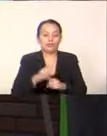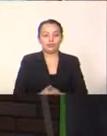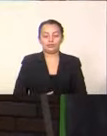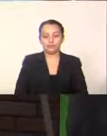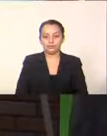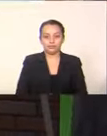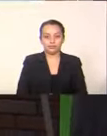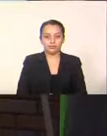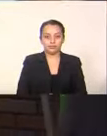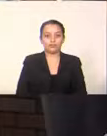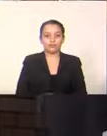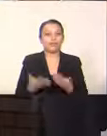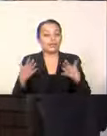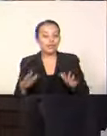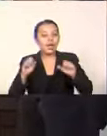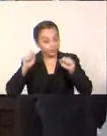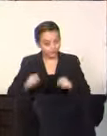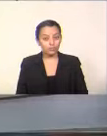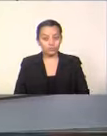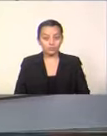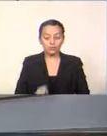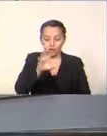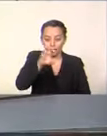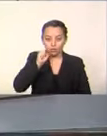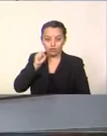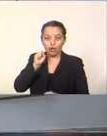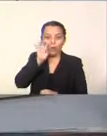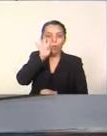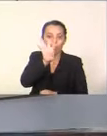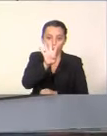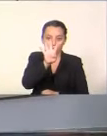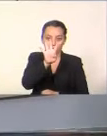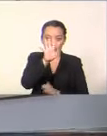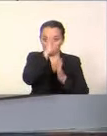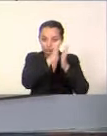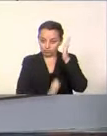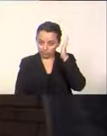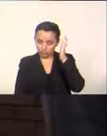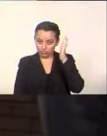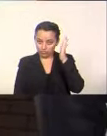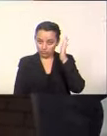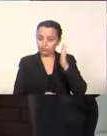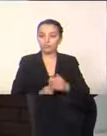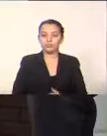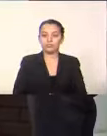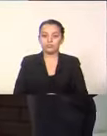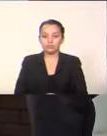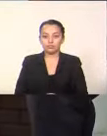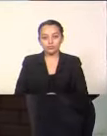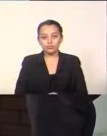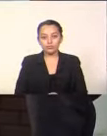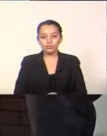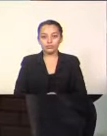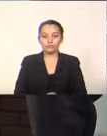podemos quitar las 4 tarjetas. Ahora 12 sí le puedo quitar 4. Eso es excelente. Entonces, ¿lo hago? Pues déjame primero aquí modificar